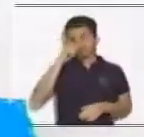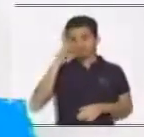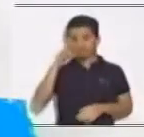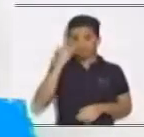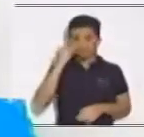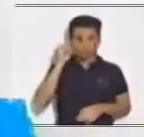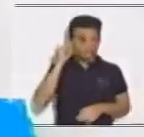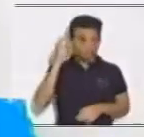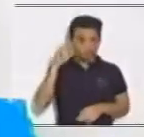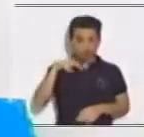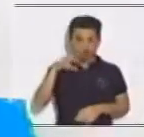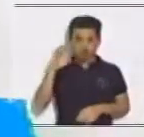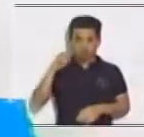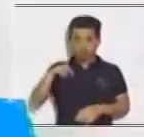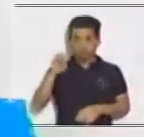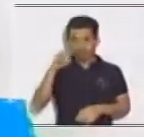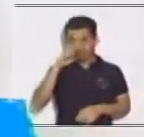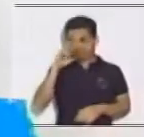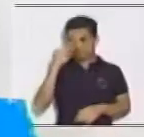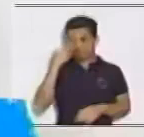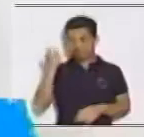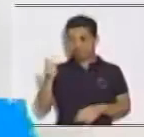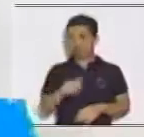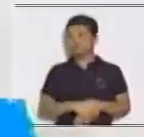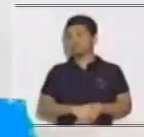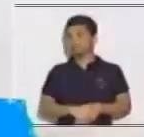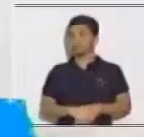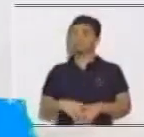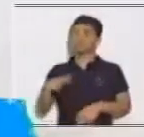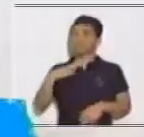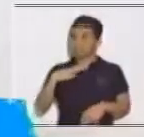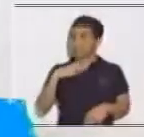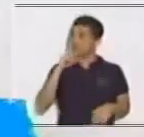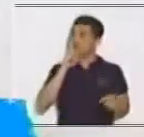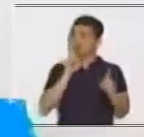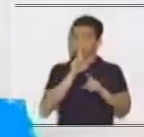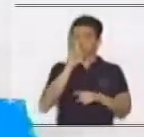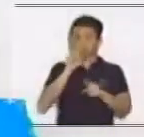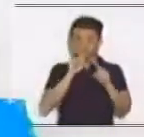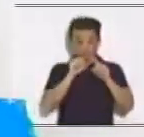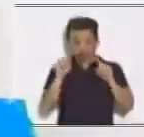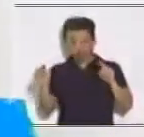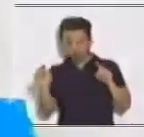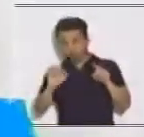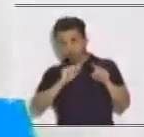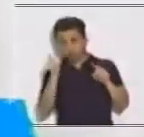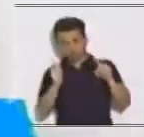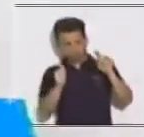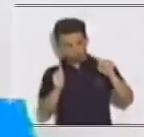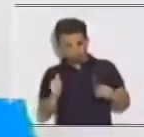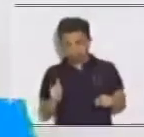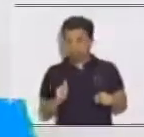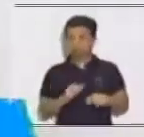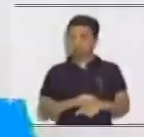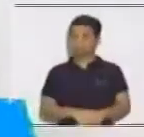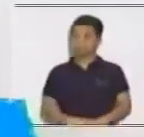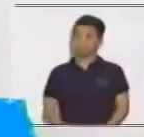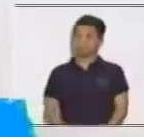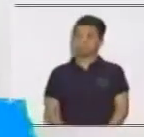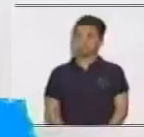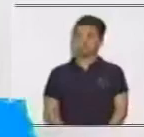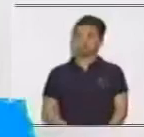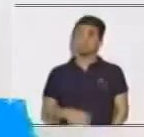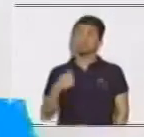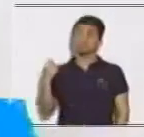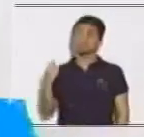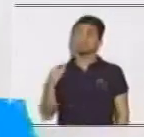Este también tiene un lado totalmente horizontal y otro vertical. Entonces, ¿cómo se llamará este ángulo que